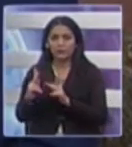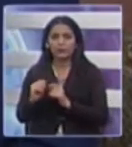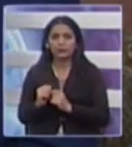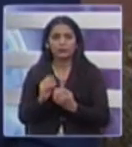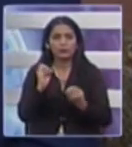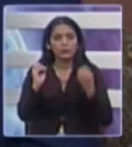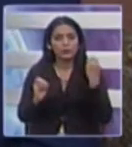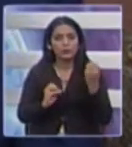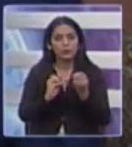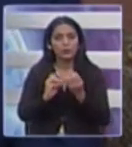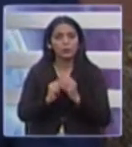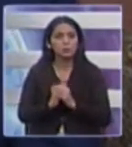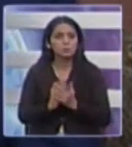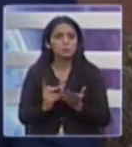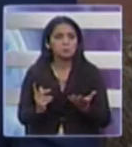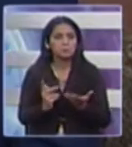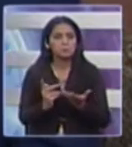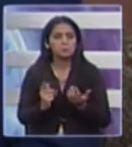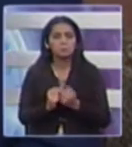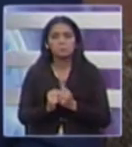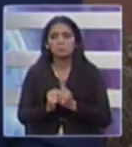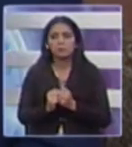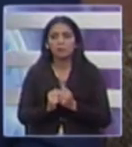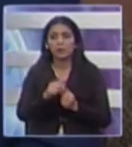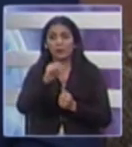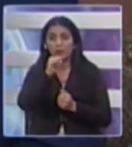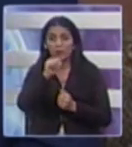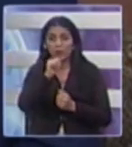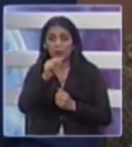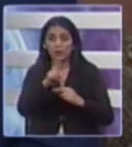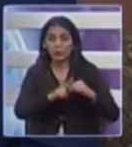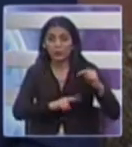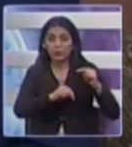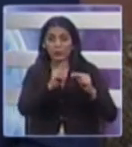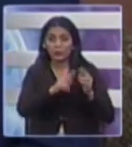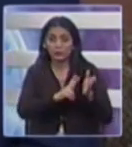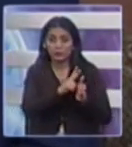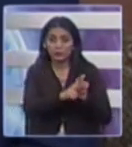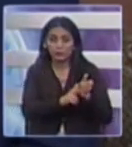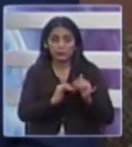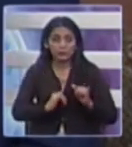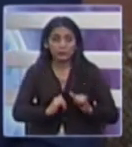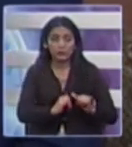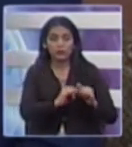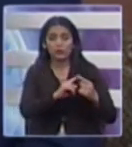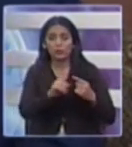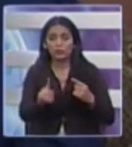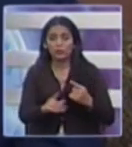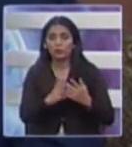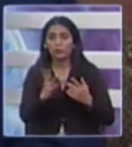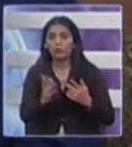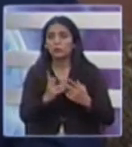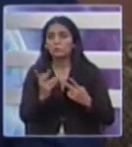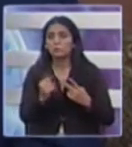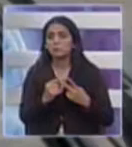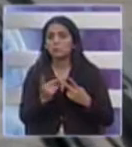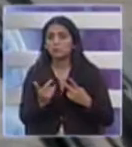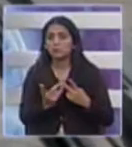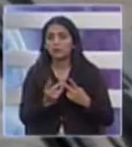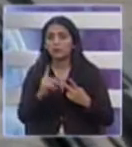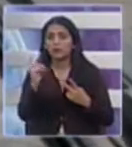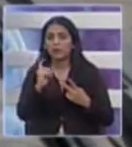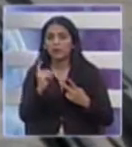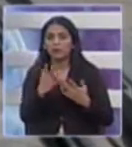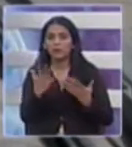toda la obra faltante, tanto en lo que tiene que ver con la situación de construcción civil, como en la situación de suministros,